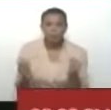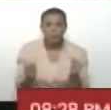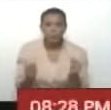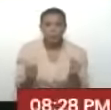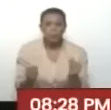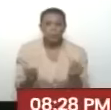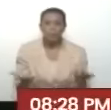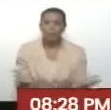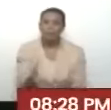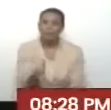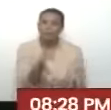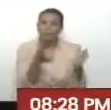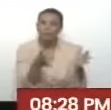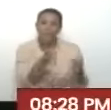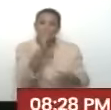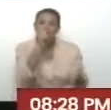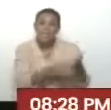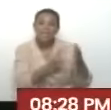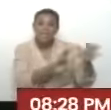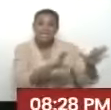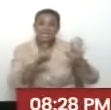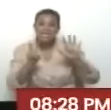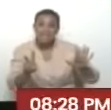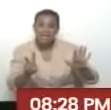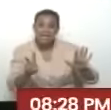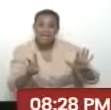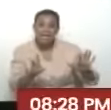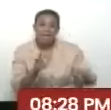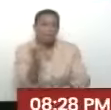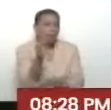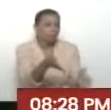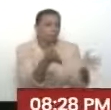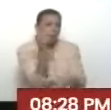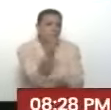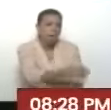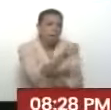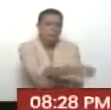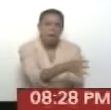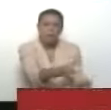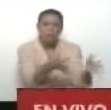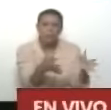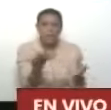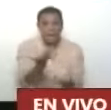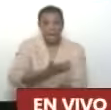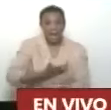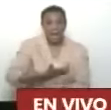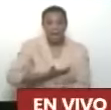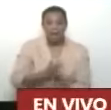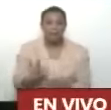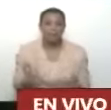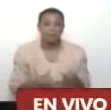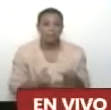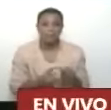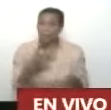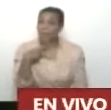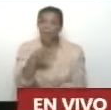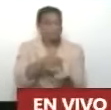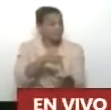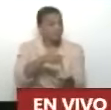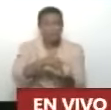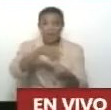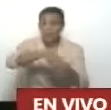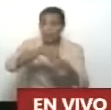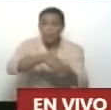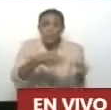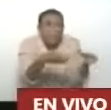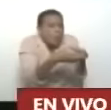dimos una paliza en el año 2017. Sí. No participaron en la de alcaldes del 2017, no participaron en la presidencial.